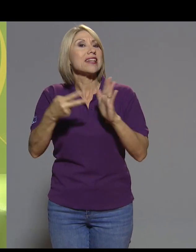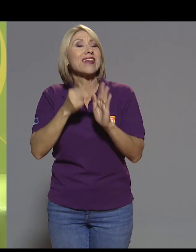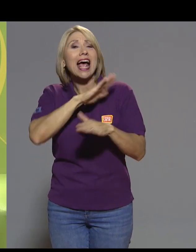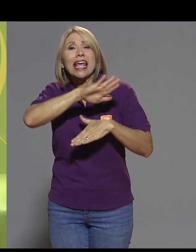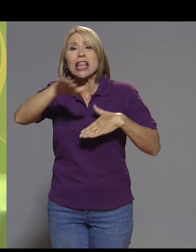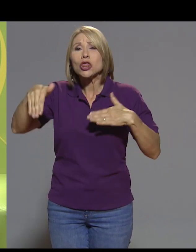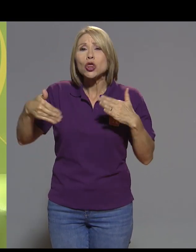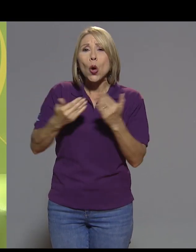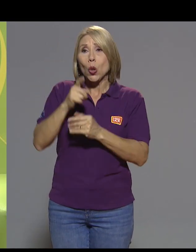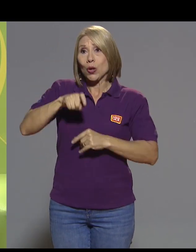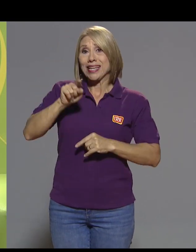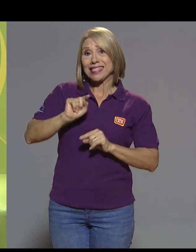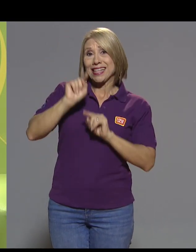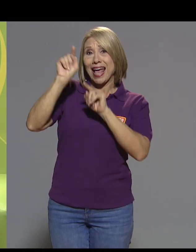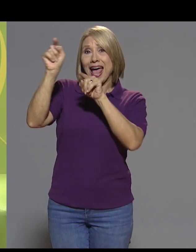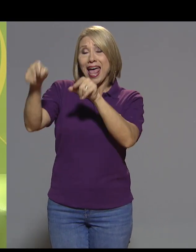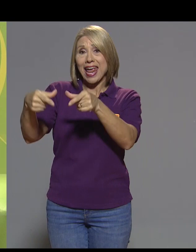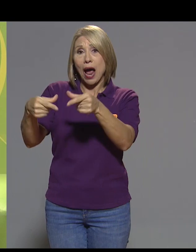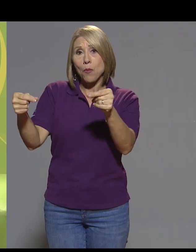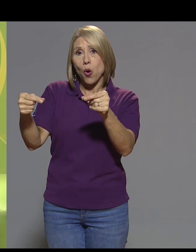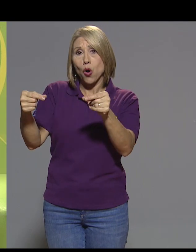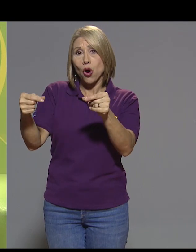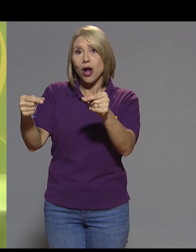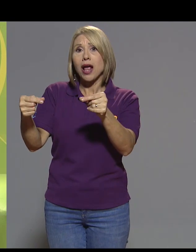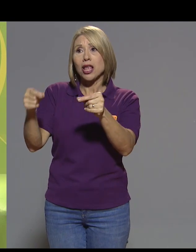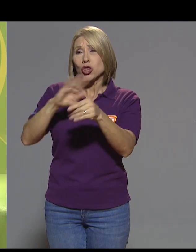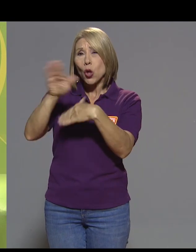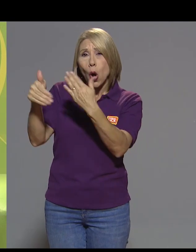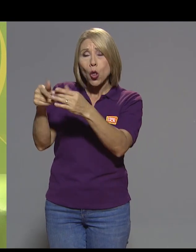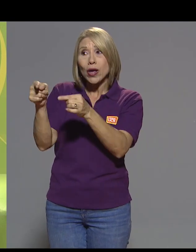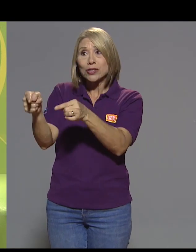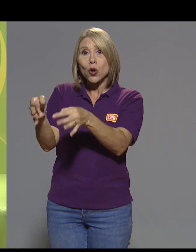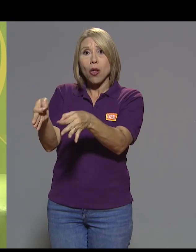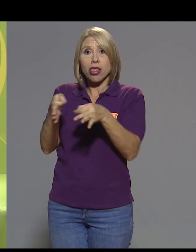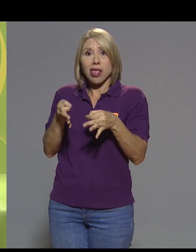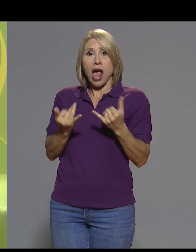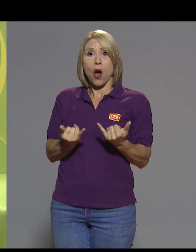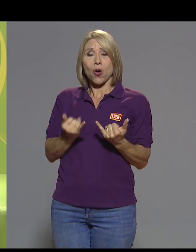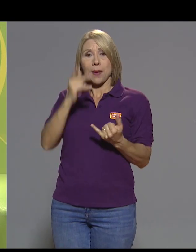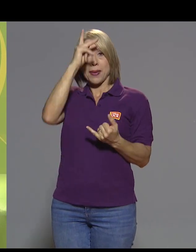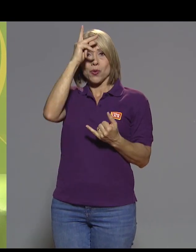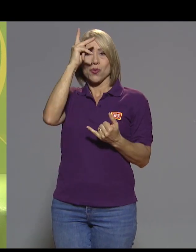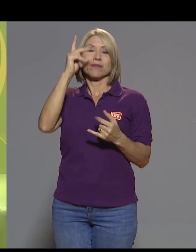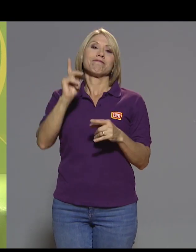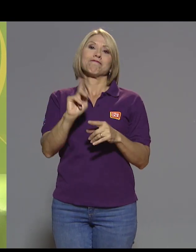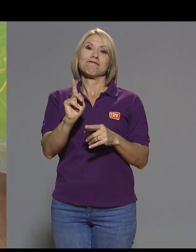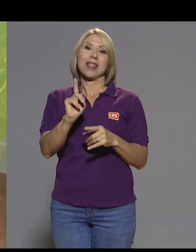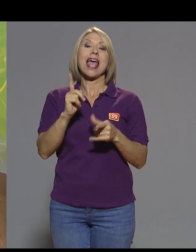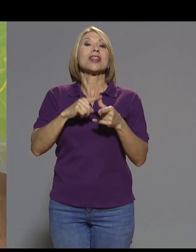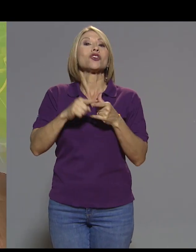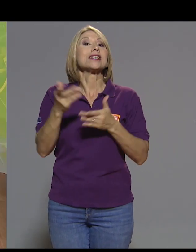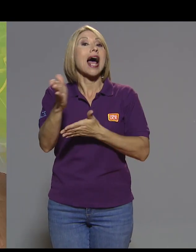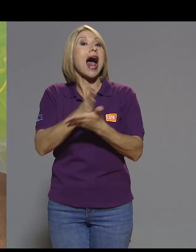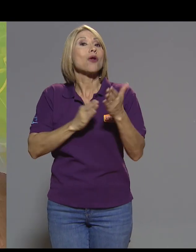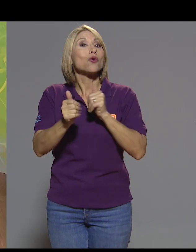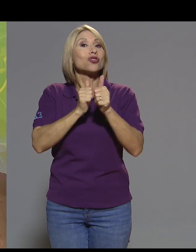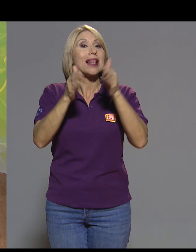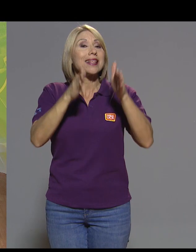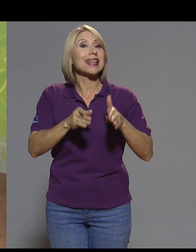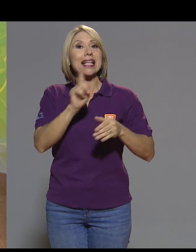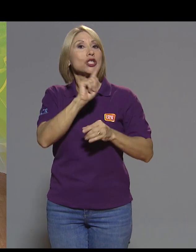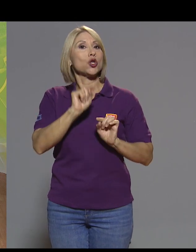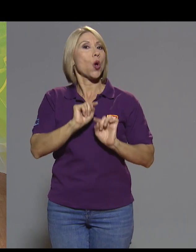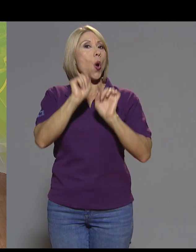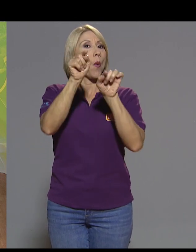en competencia en japón están ahora para perú entonces hay opciones de algunos atletas que no van a ir a lima pero podrían ir a los juegos